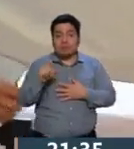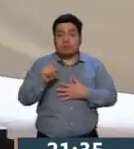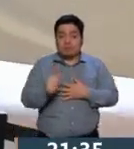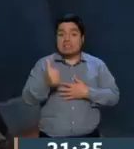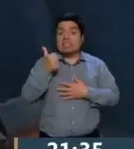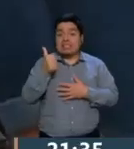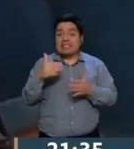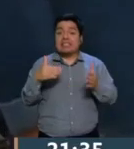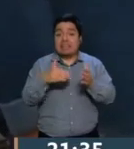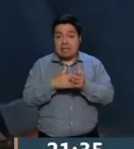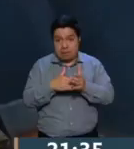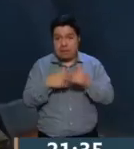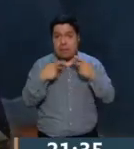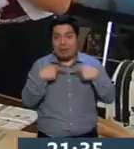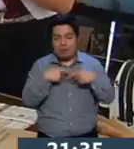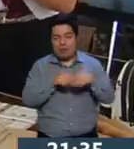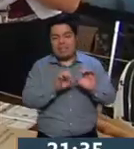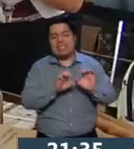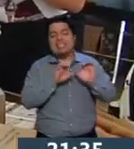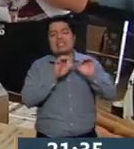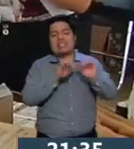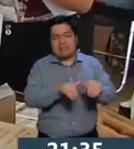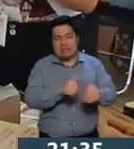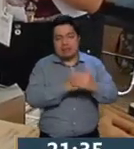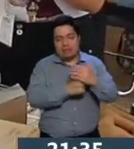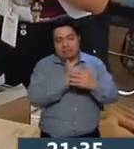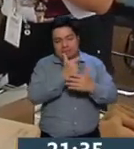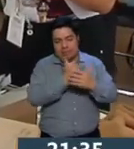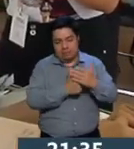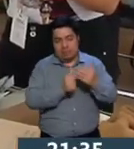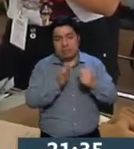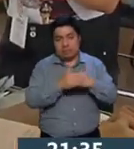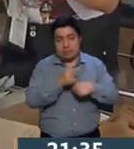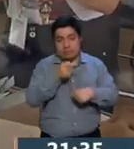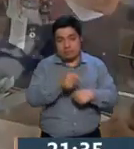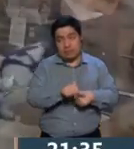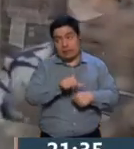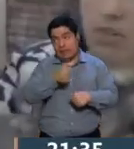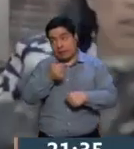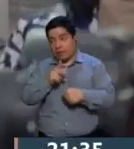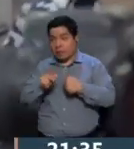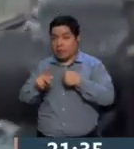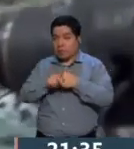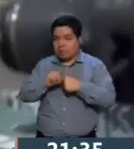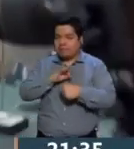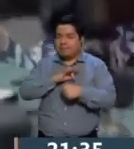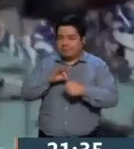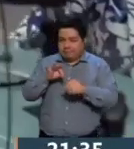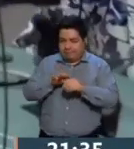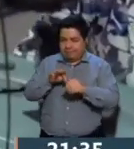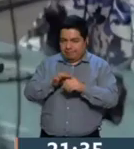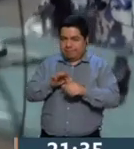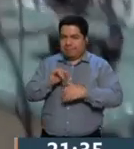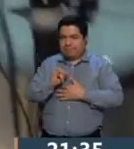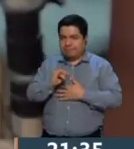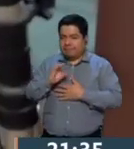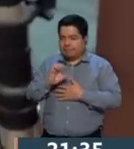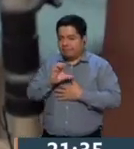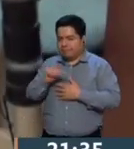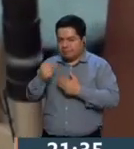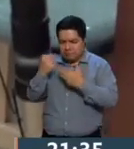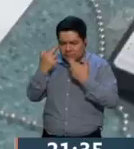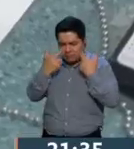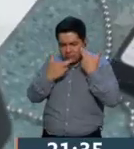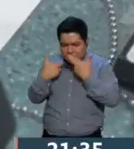226,000 personas al padrón electoral para poder votar desde el extranjero. Y la autoridad electoral encontró en esta revisión